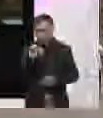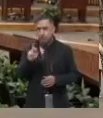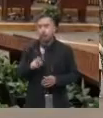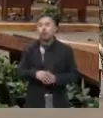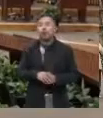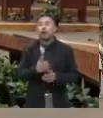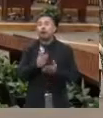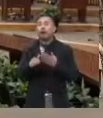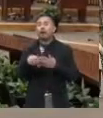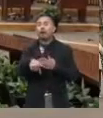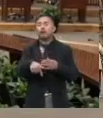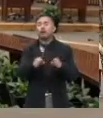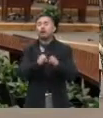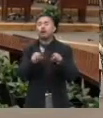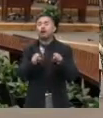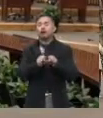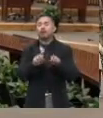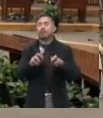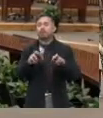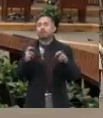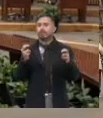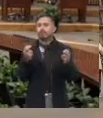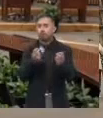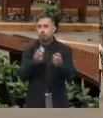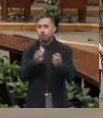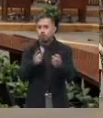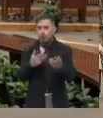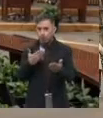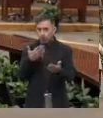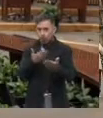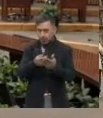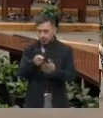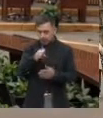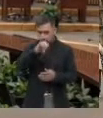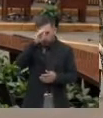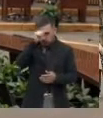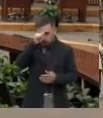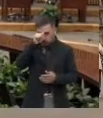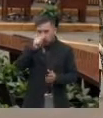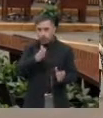sala, quienes estén a favor de la propuesta, ¿en contra?